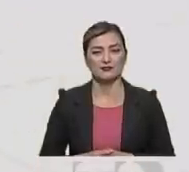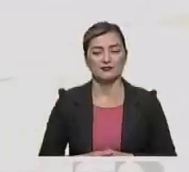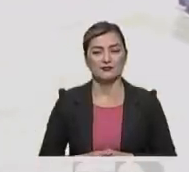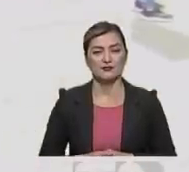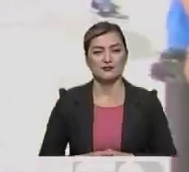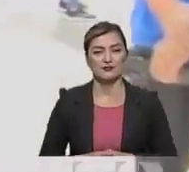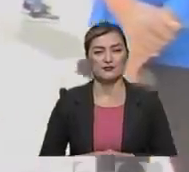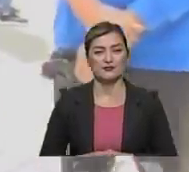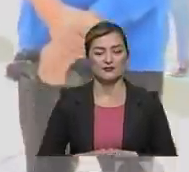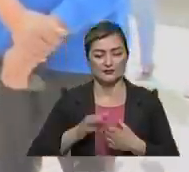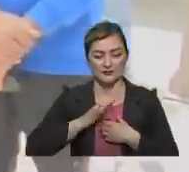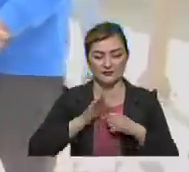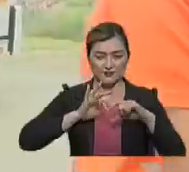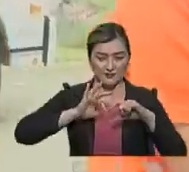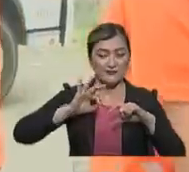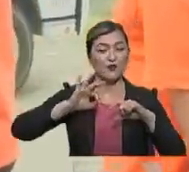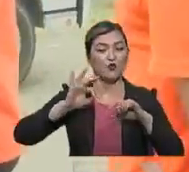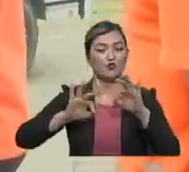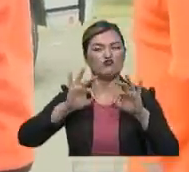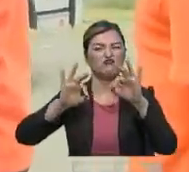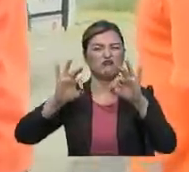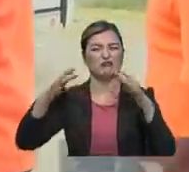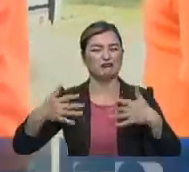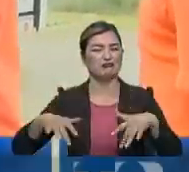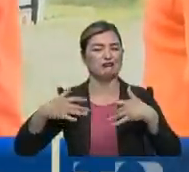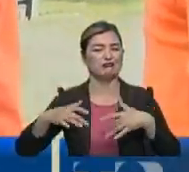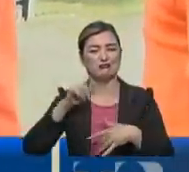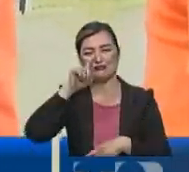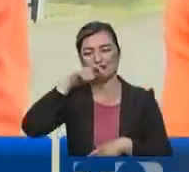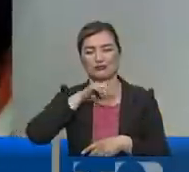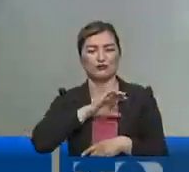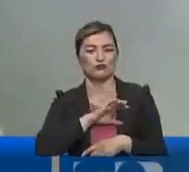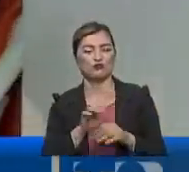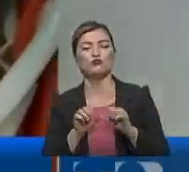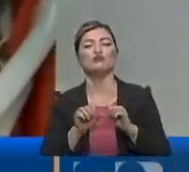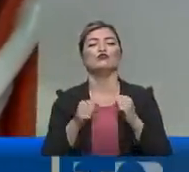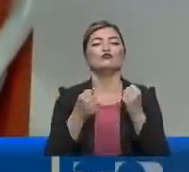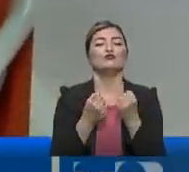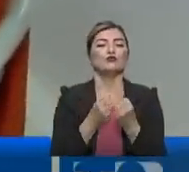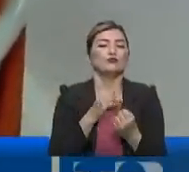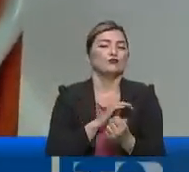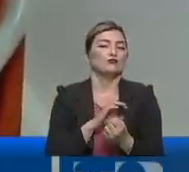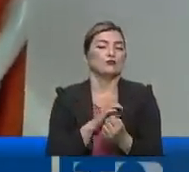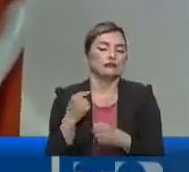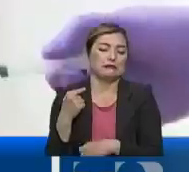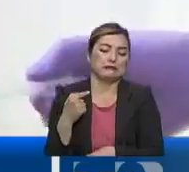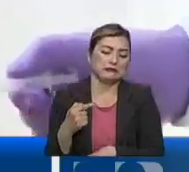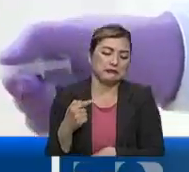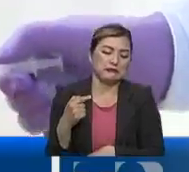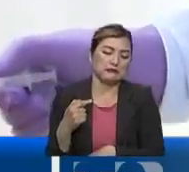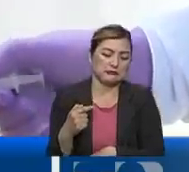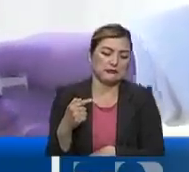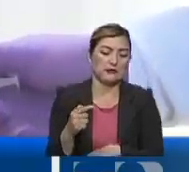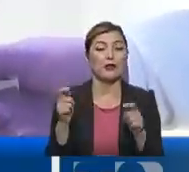Debido al creciente número de contagios con COVID-19 en la ciudad de Azogues, el municipio, a través de Acción Social Municipal, durante todos los días viene desarrollando